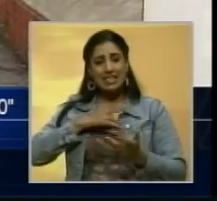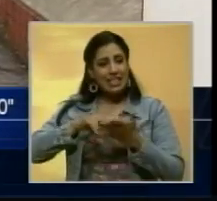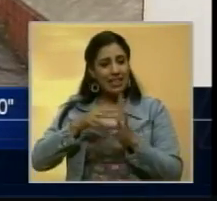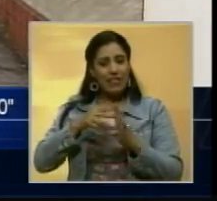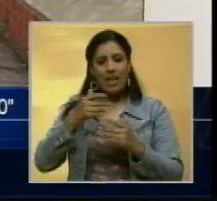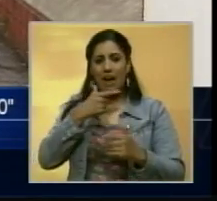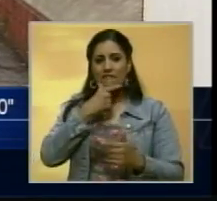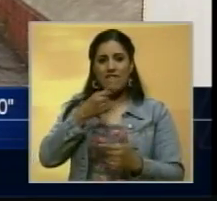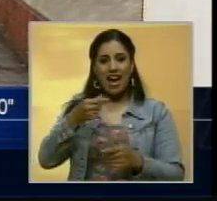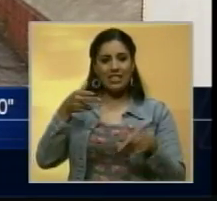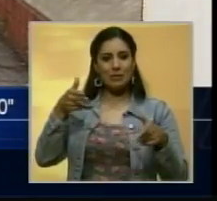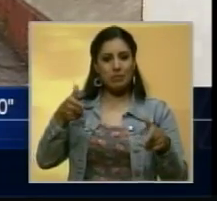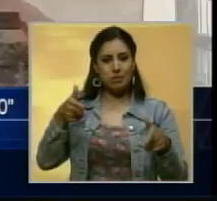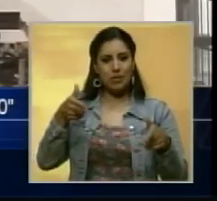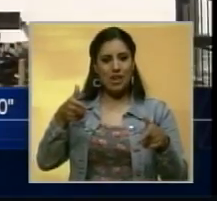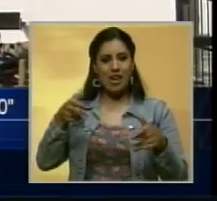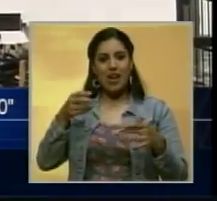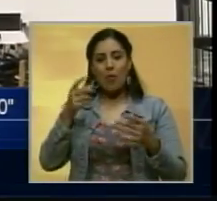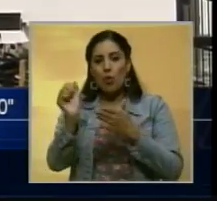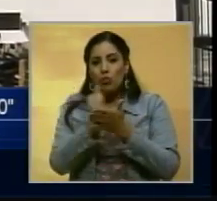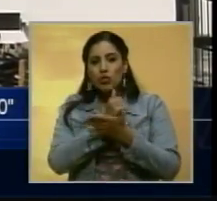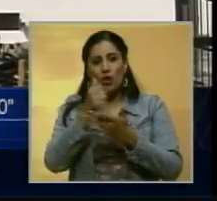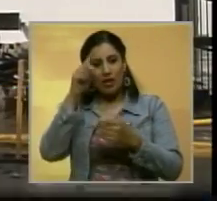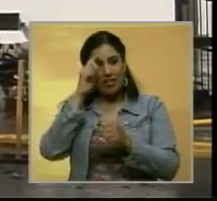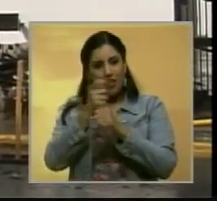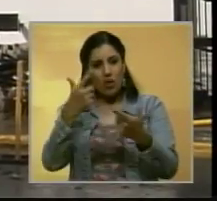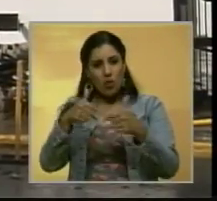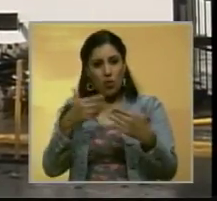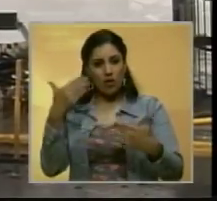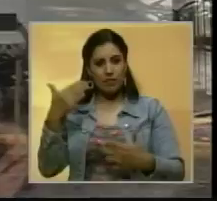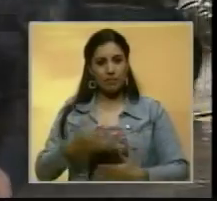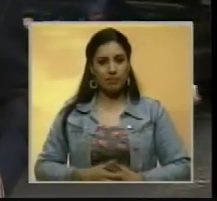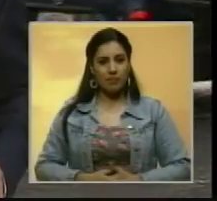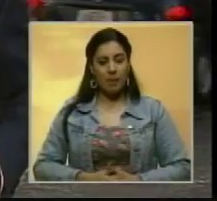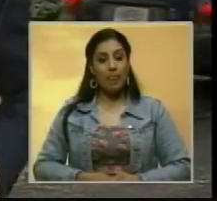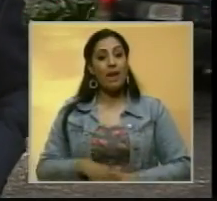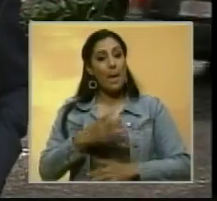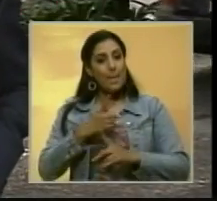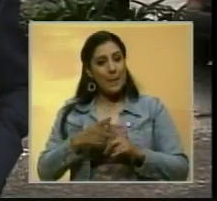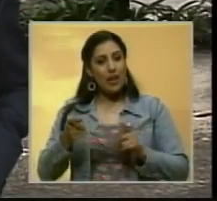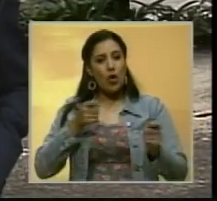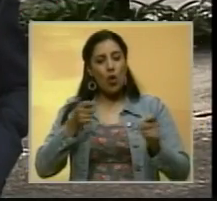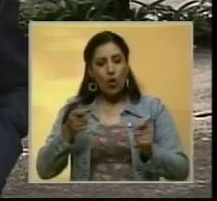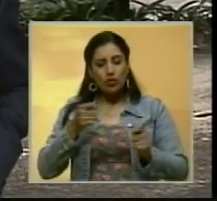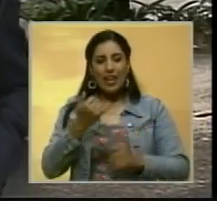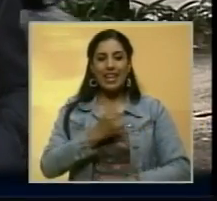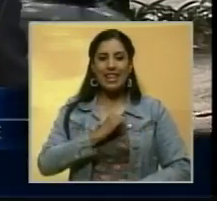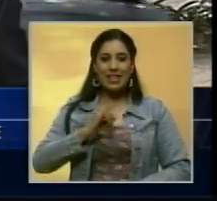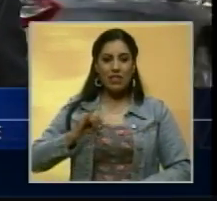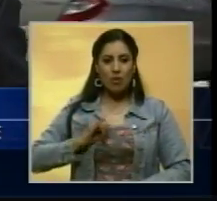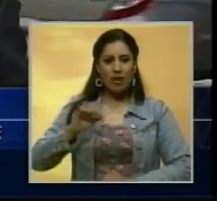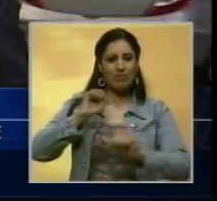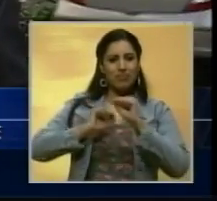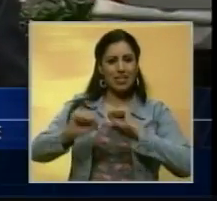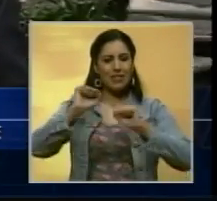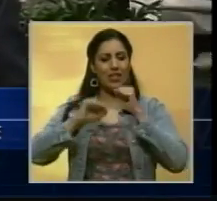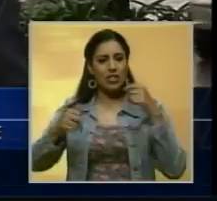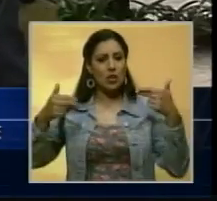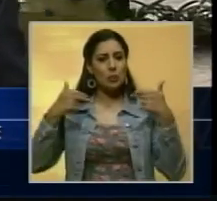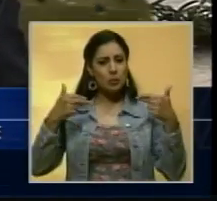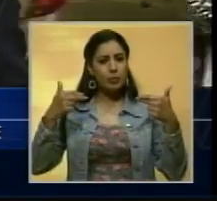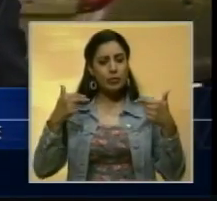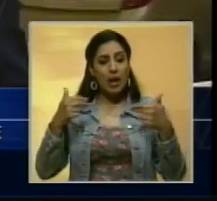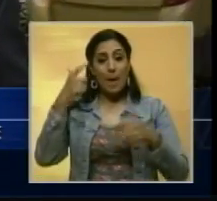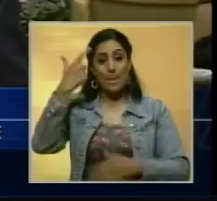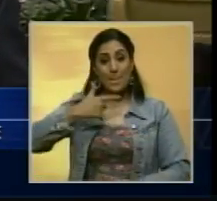en presa fácil de las bandas delictivas que operan en estos sectores. A pesar de las medidas individuales para evitar ser víctima de la